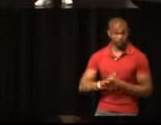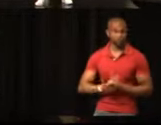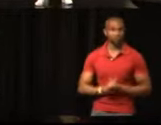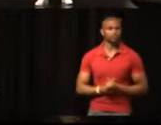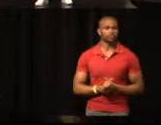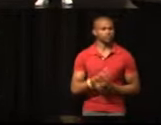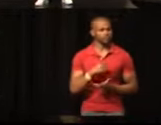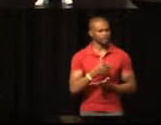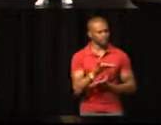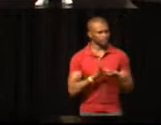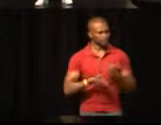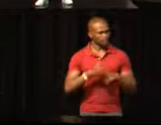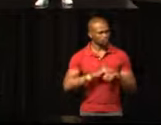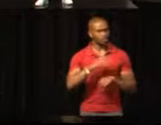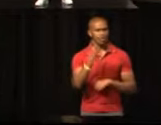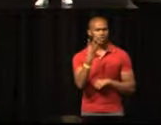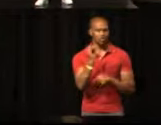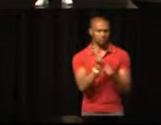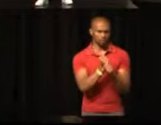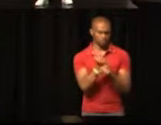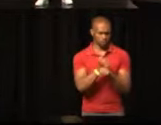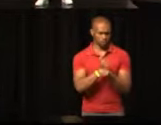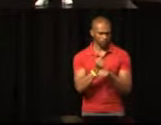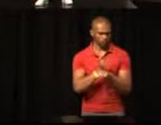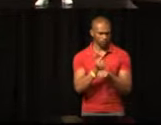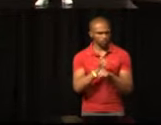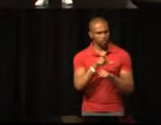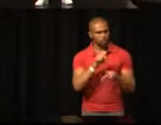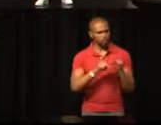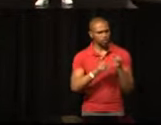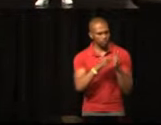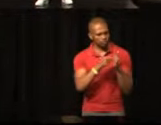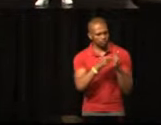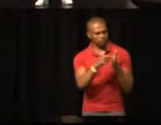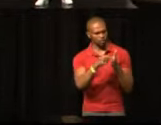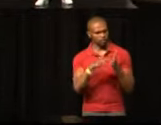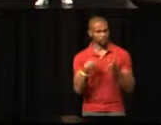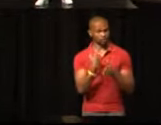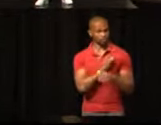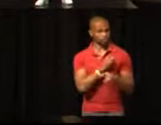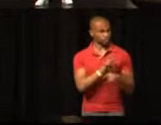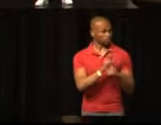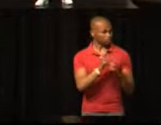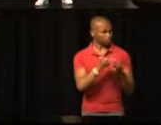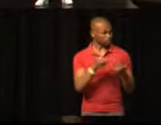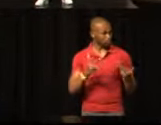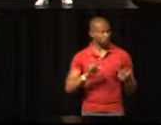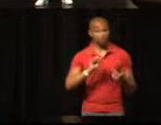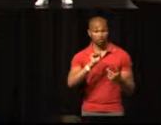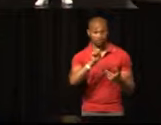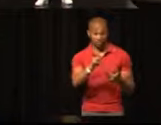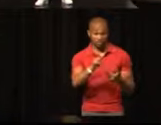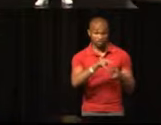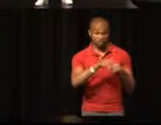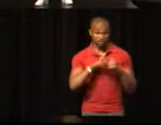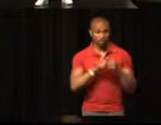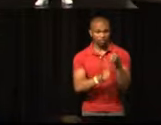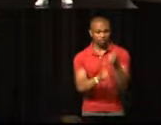Y involucré más de 40 profesionales, los llamé para definir cuál es el concepto de la cobertura. Si es una